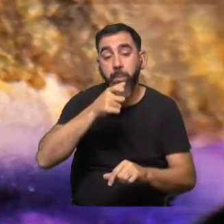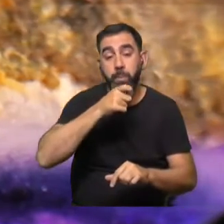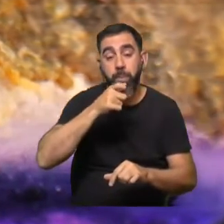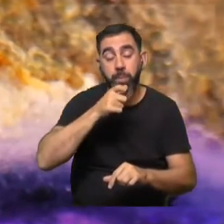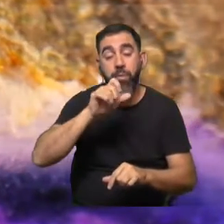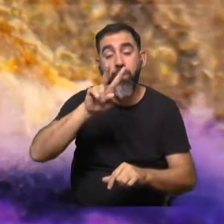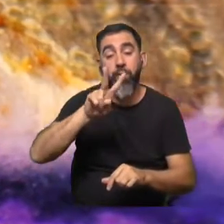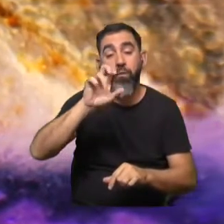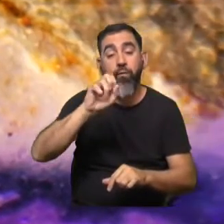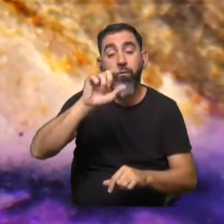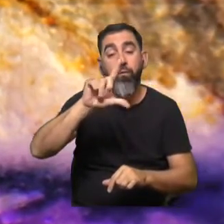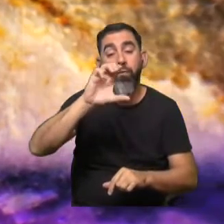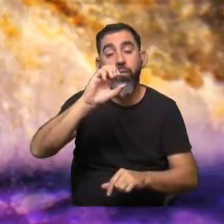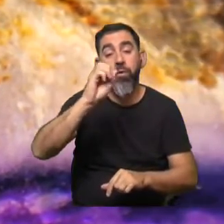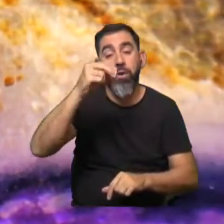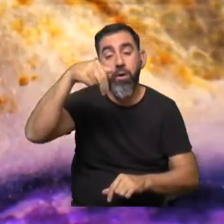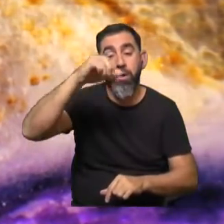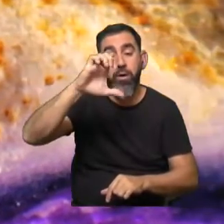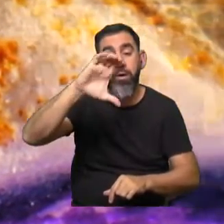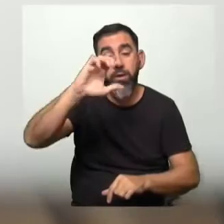volcánica, que es un basalto,